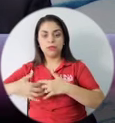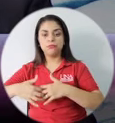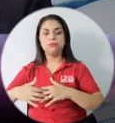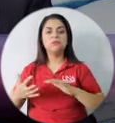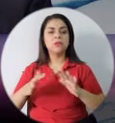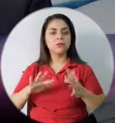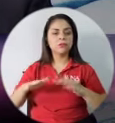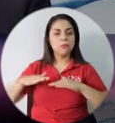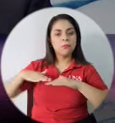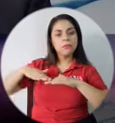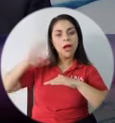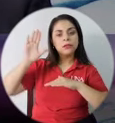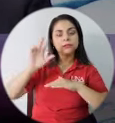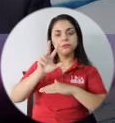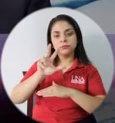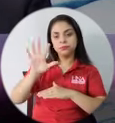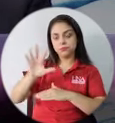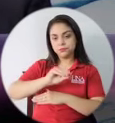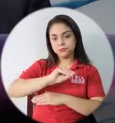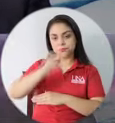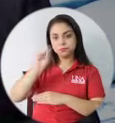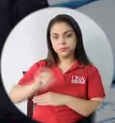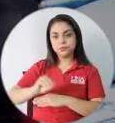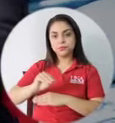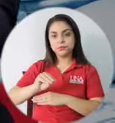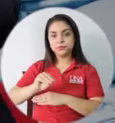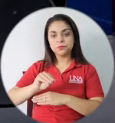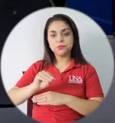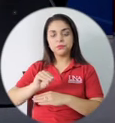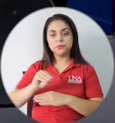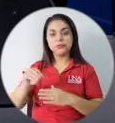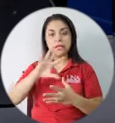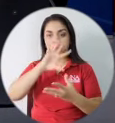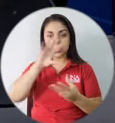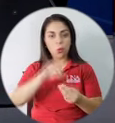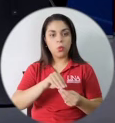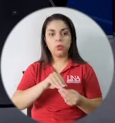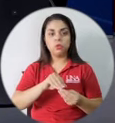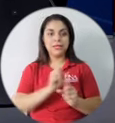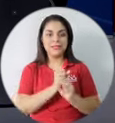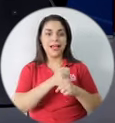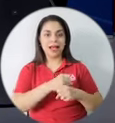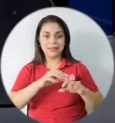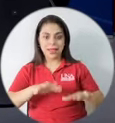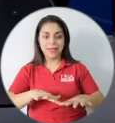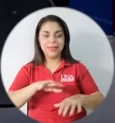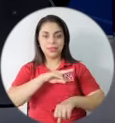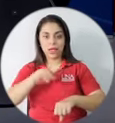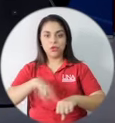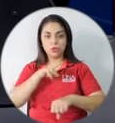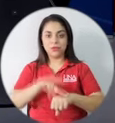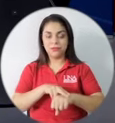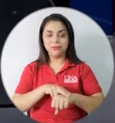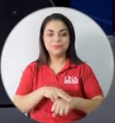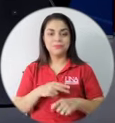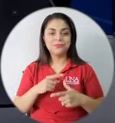industria anda por encima del 35% del equivalente de la producción nacional, ¿verdad? Entonces,